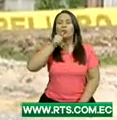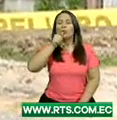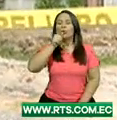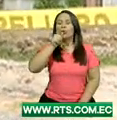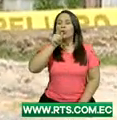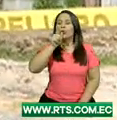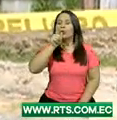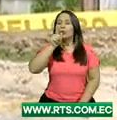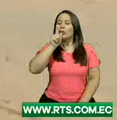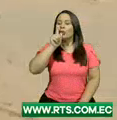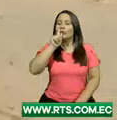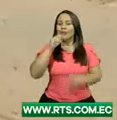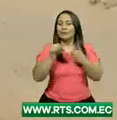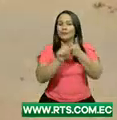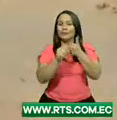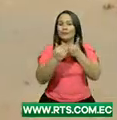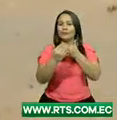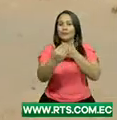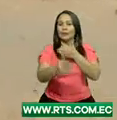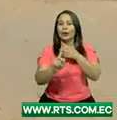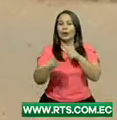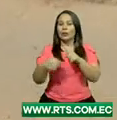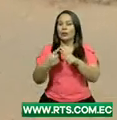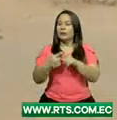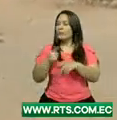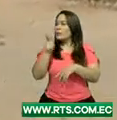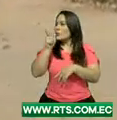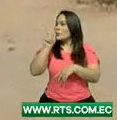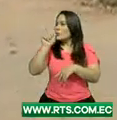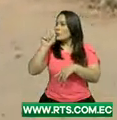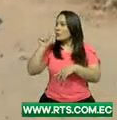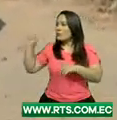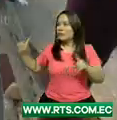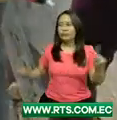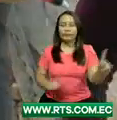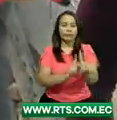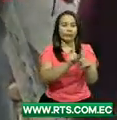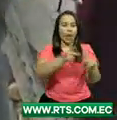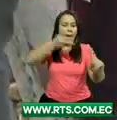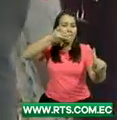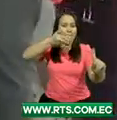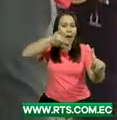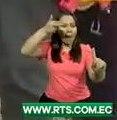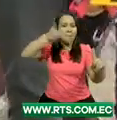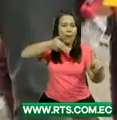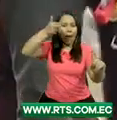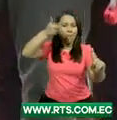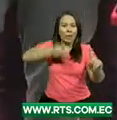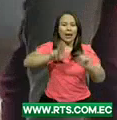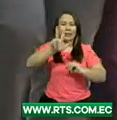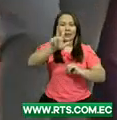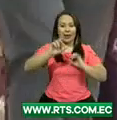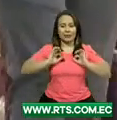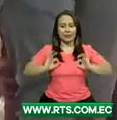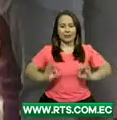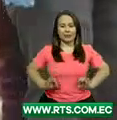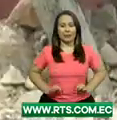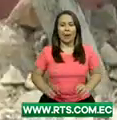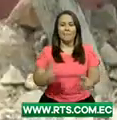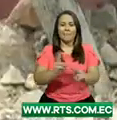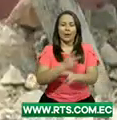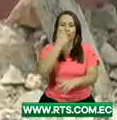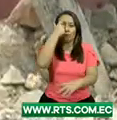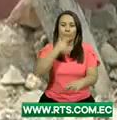encuentra al otro lado de la calle que a los pocos segundos se acercaron y abrieron fuego por tres ocasiones dejándolo